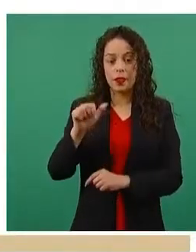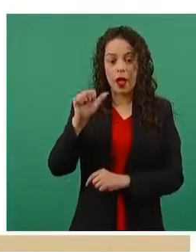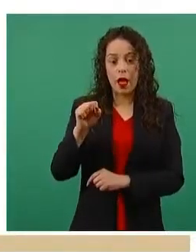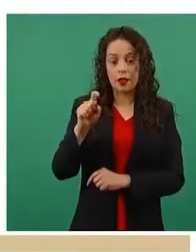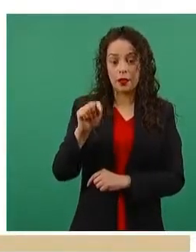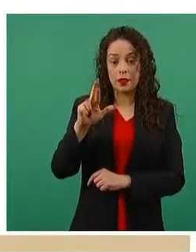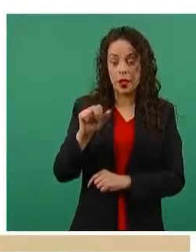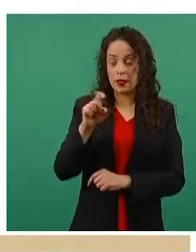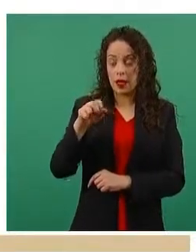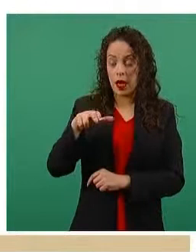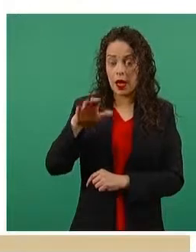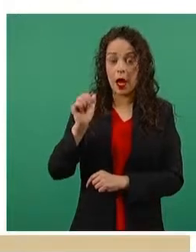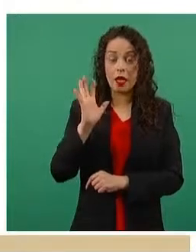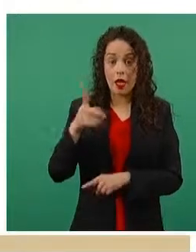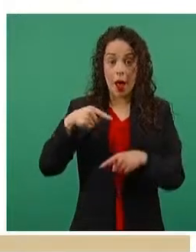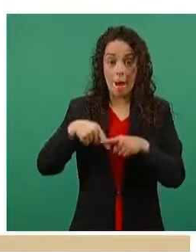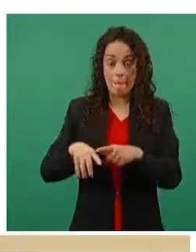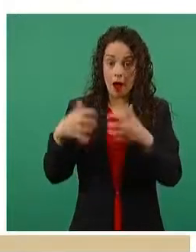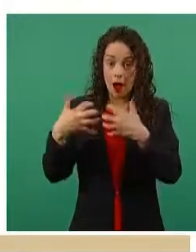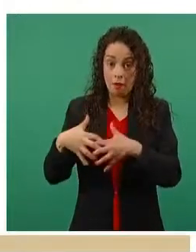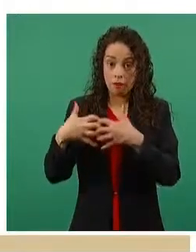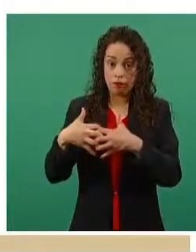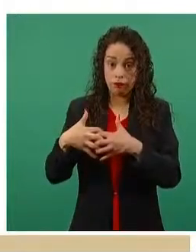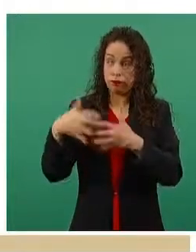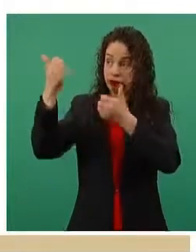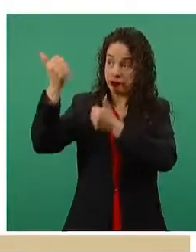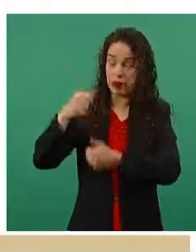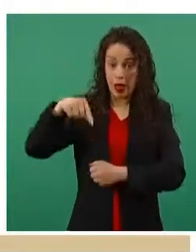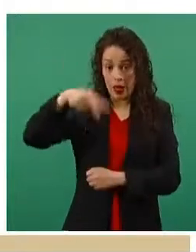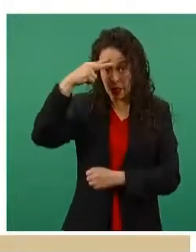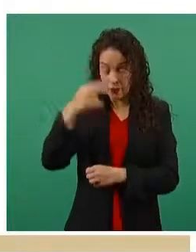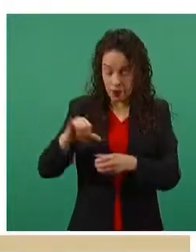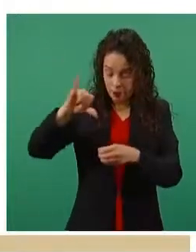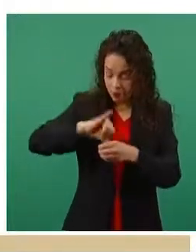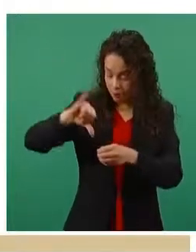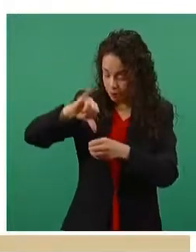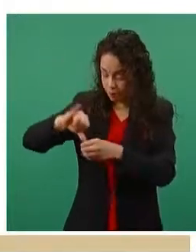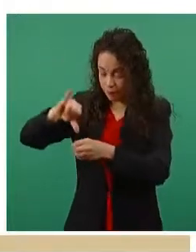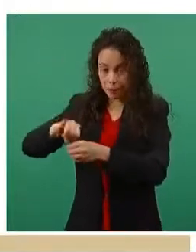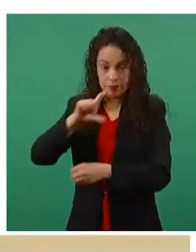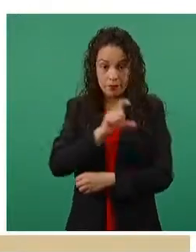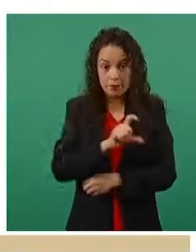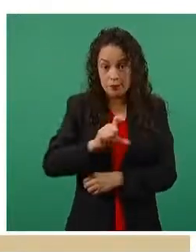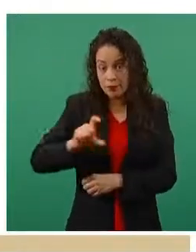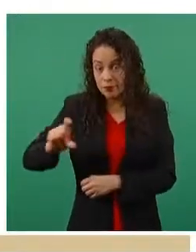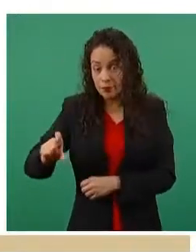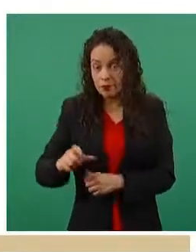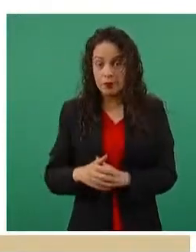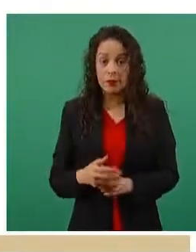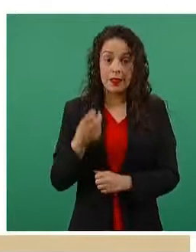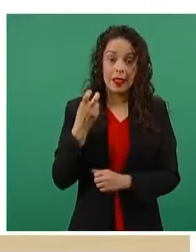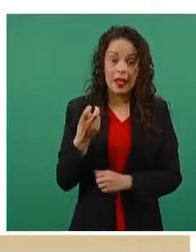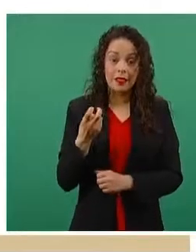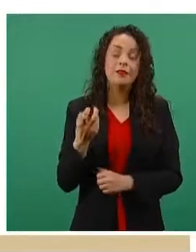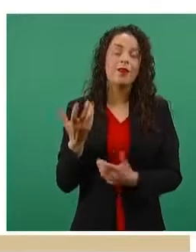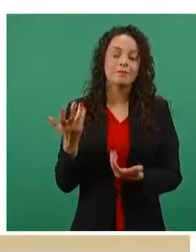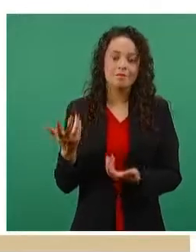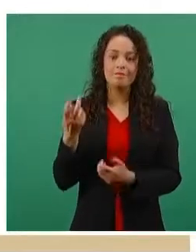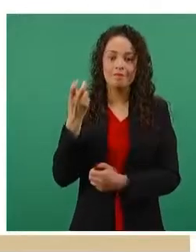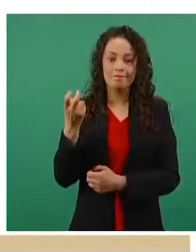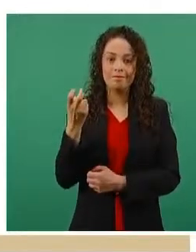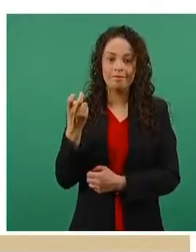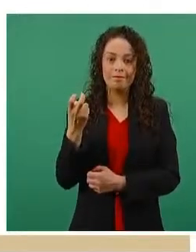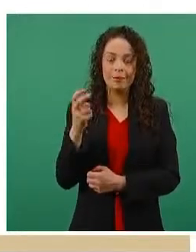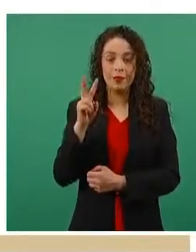produciendo en México, envasando, proceso final, va a hacer que el suministro de AstraZeneca, que ha sido